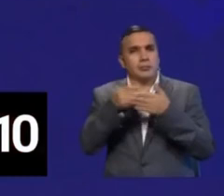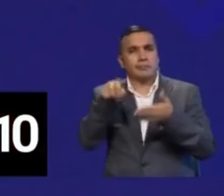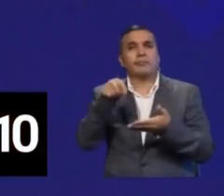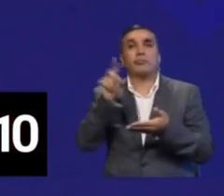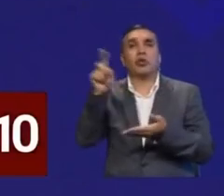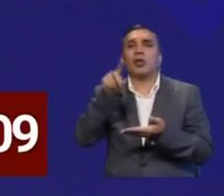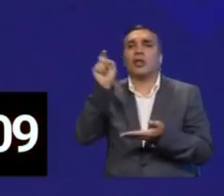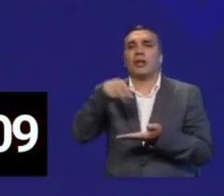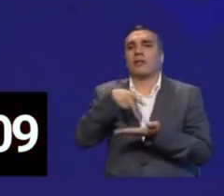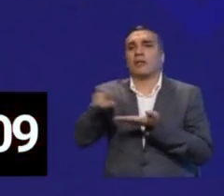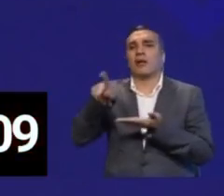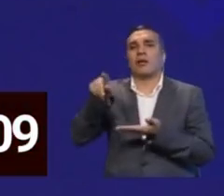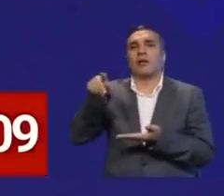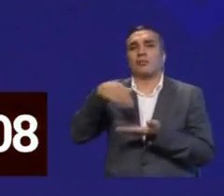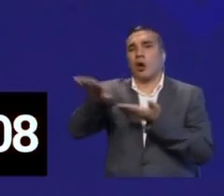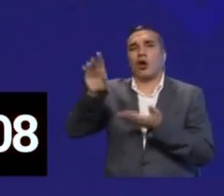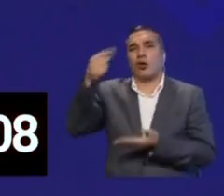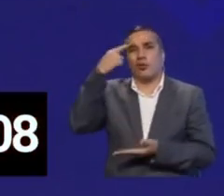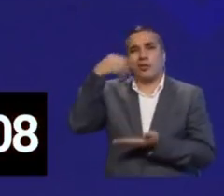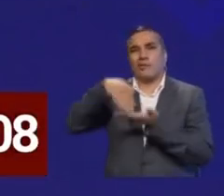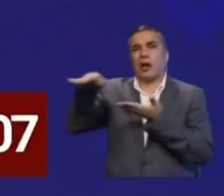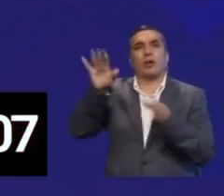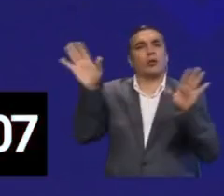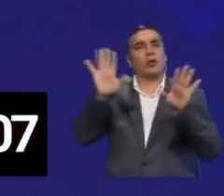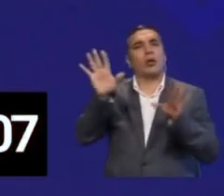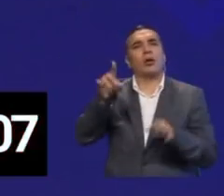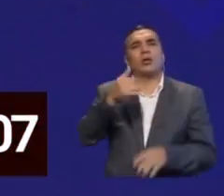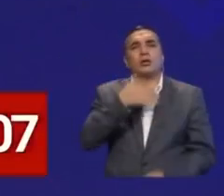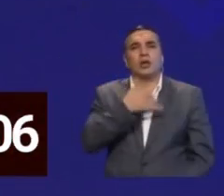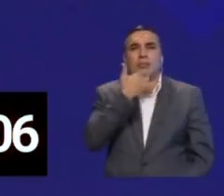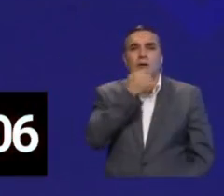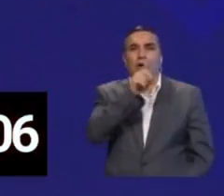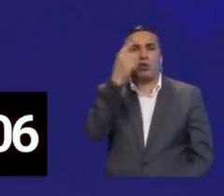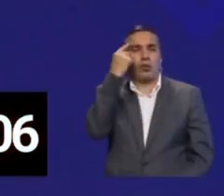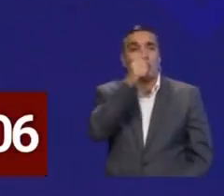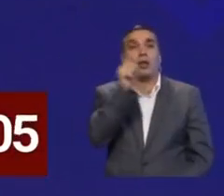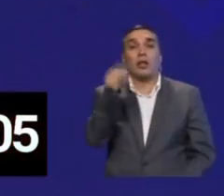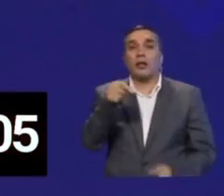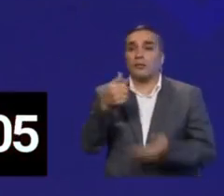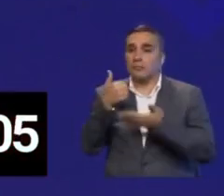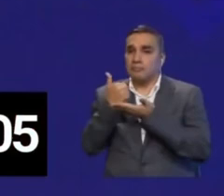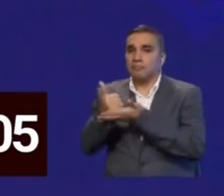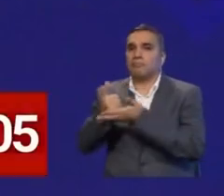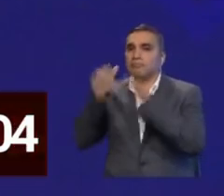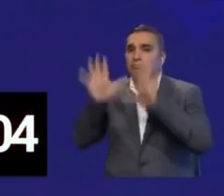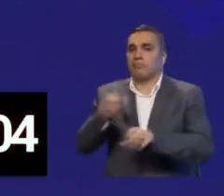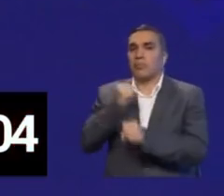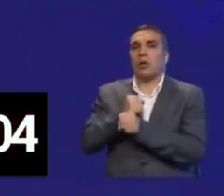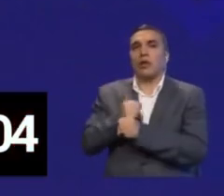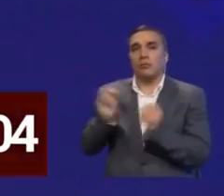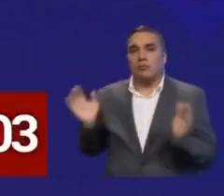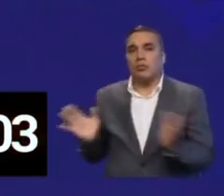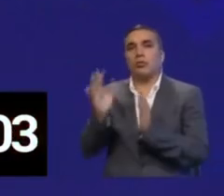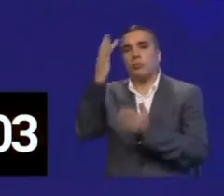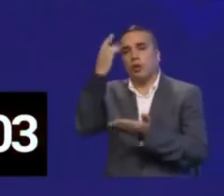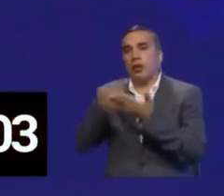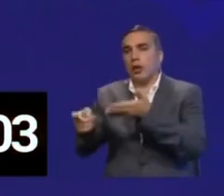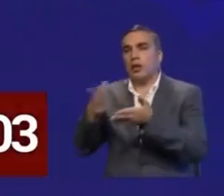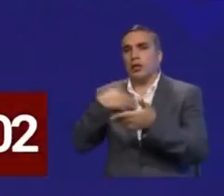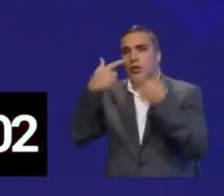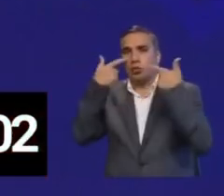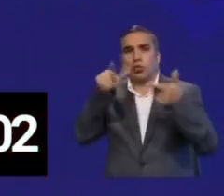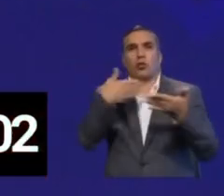despedirlo como está haciendo este gobierno. Hay que garantizar la estabilidad y darles los incentivos porque están cuidando la vida de cada uno